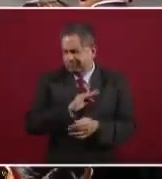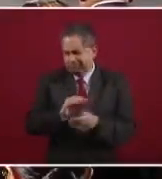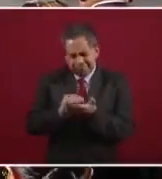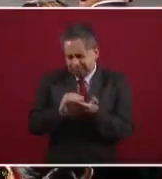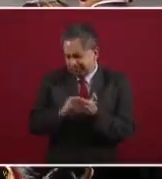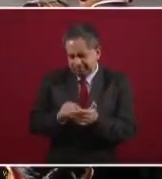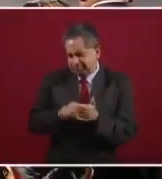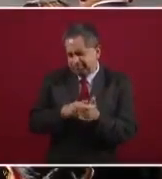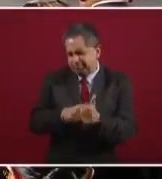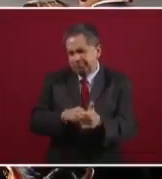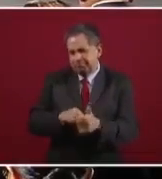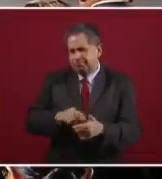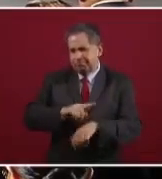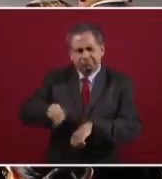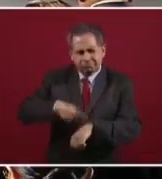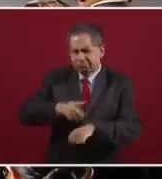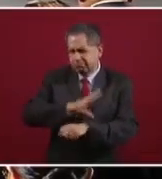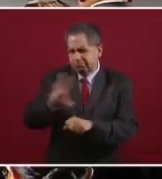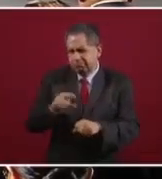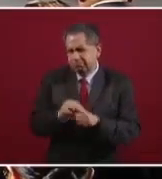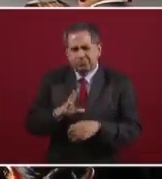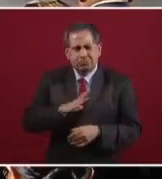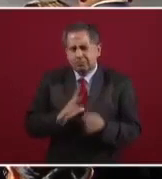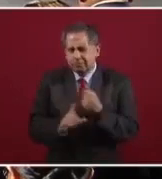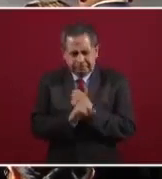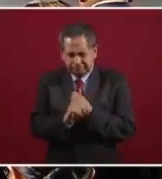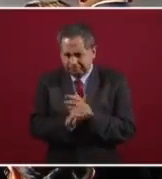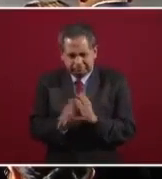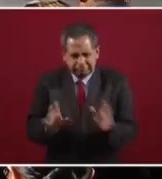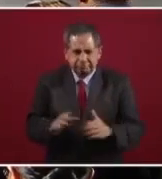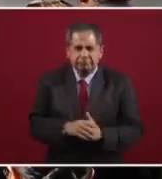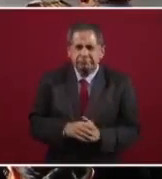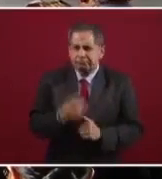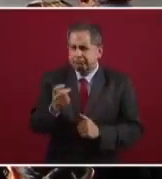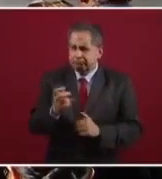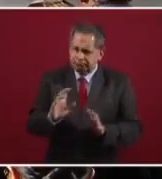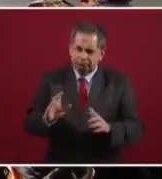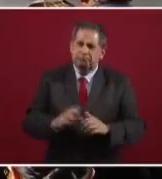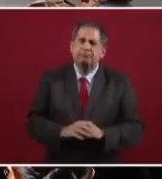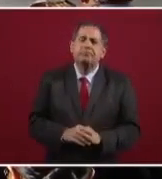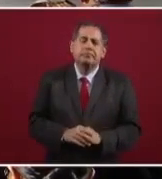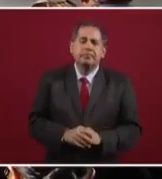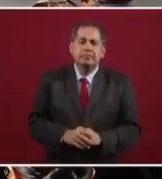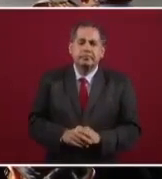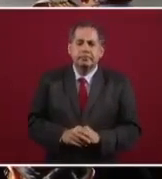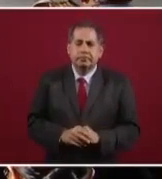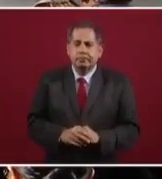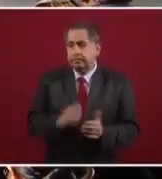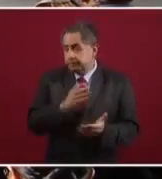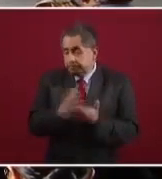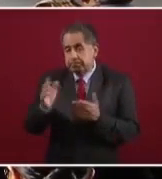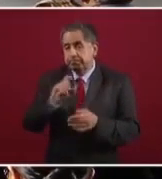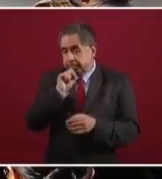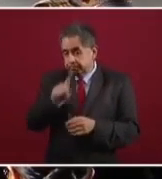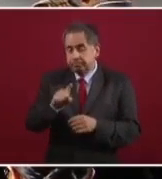permanente. No hay problema por eso.